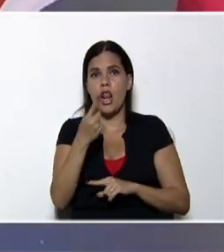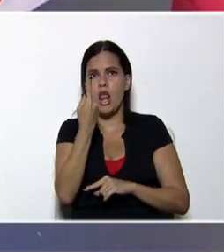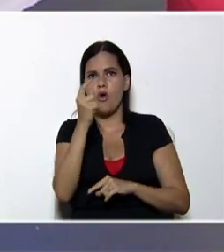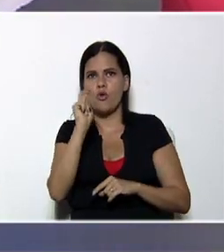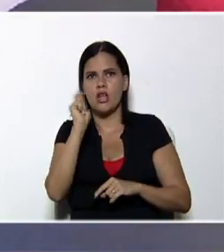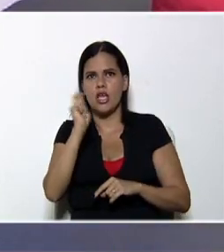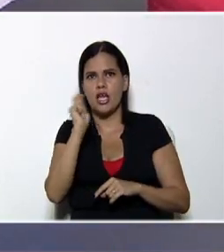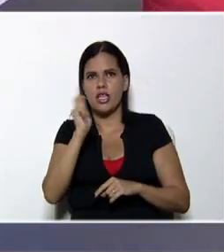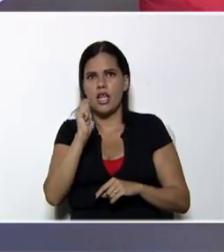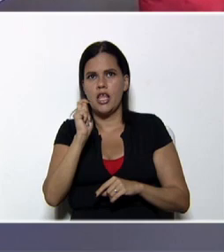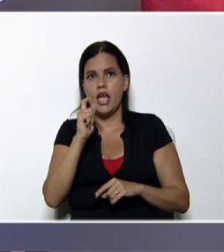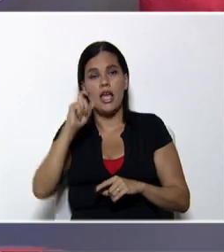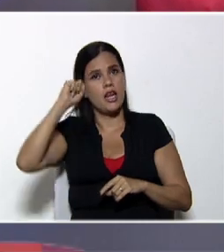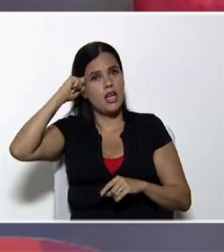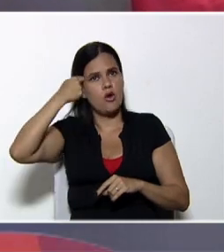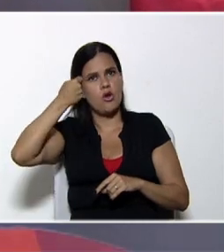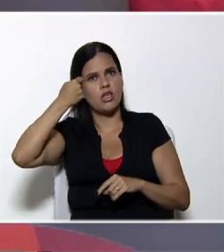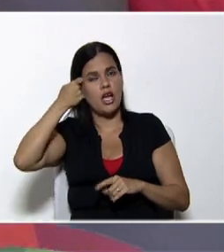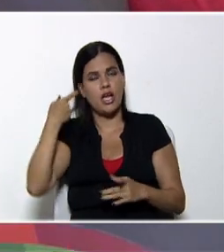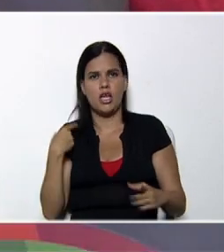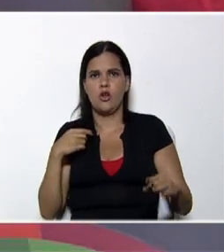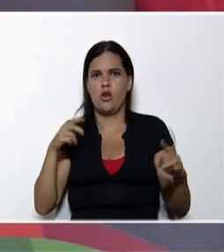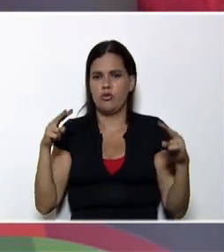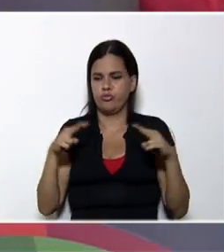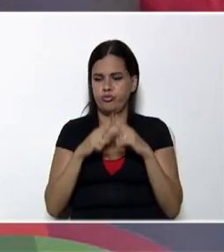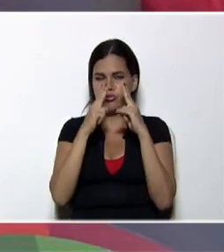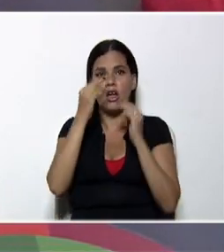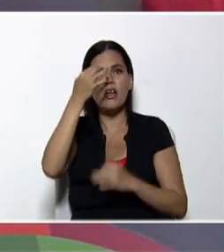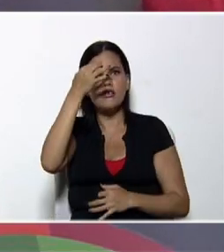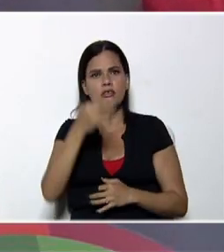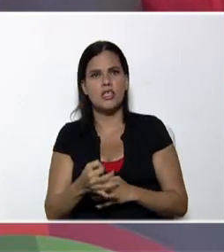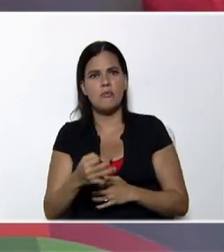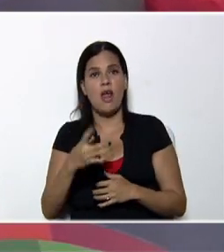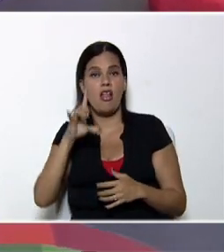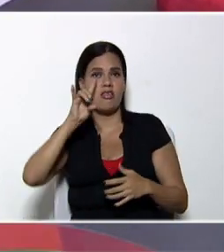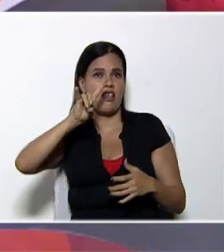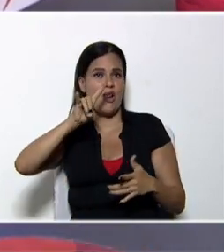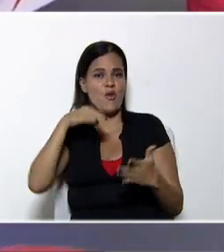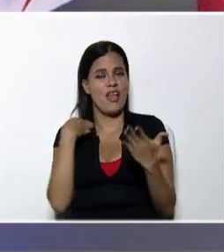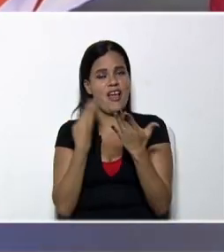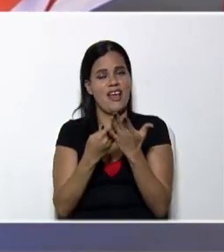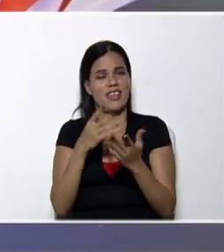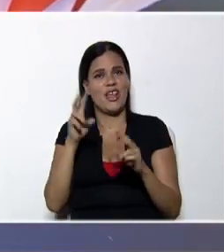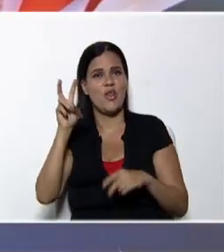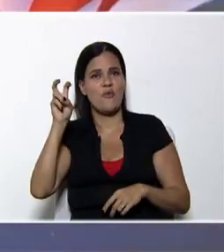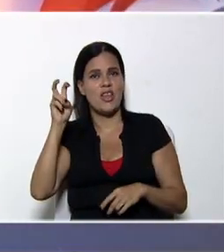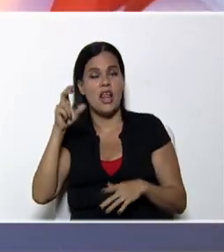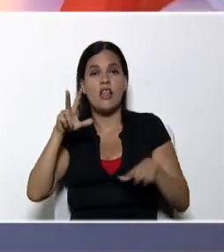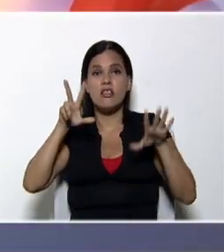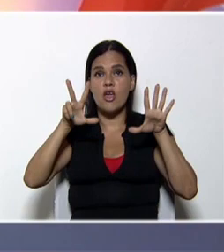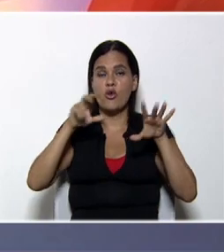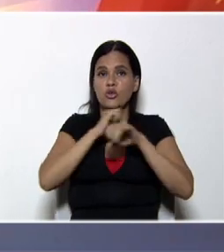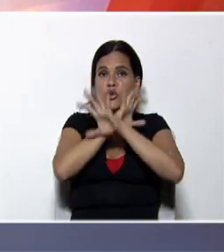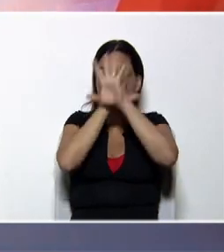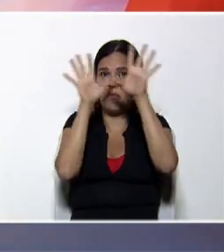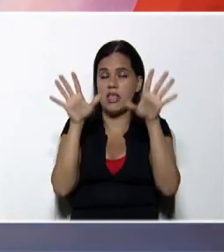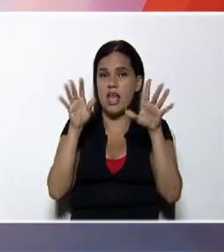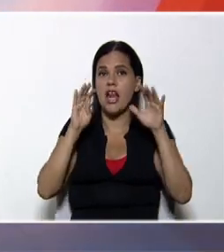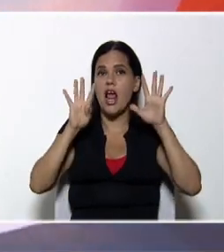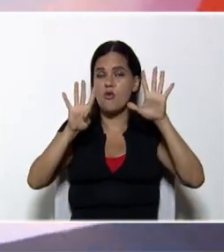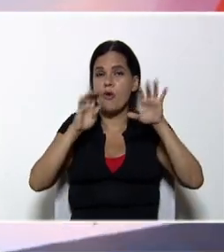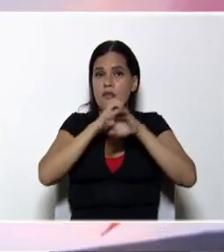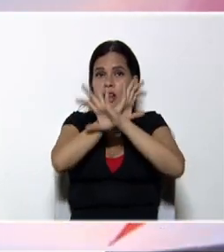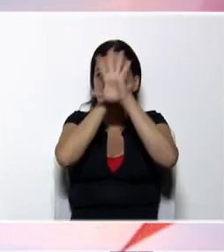tarea pendiente es recordar que nos encontraremos siempre, de lunes a viernes, de 8 de la mañana a 9 de